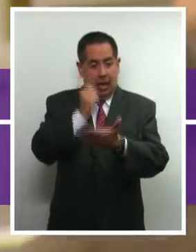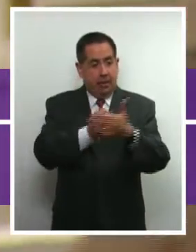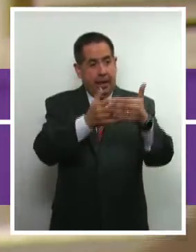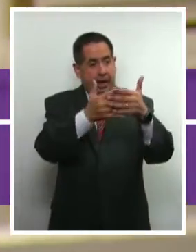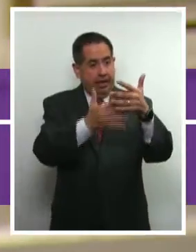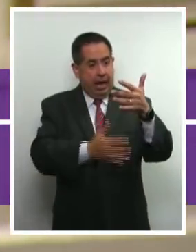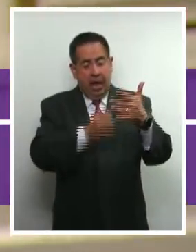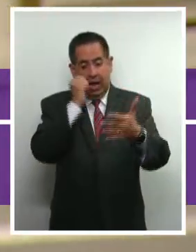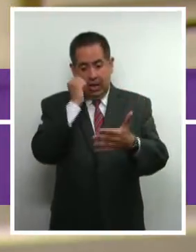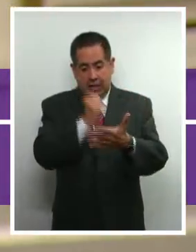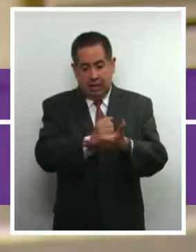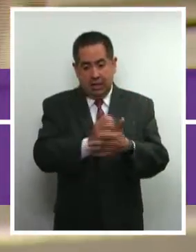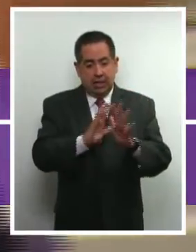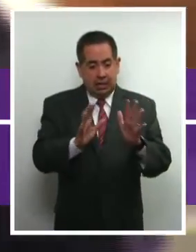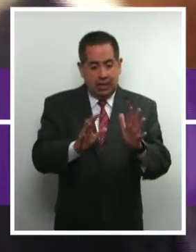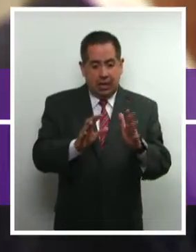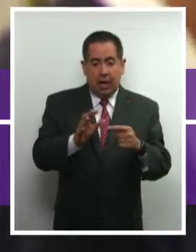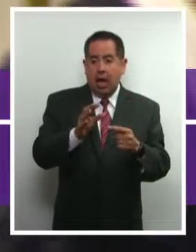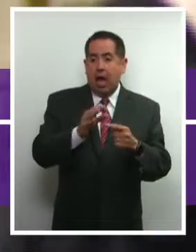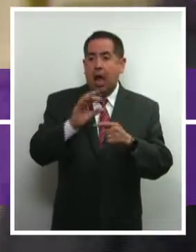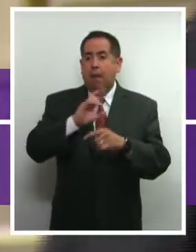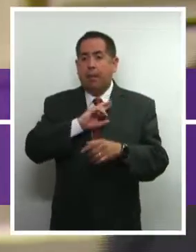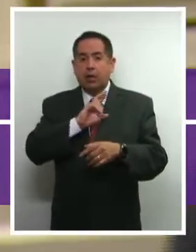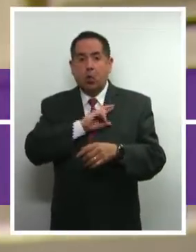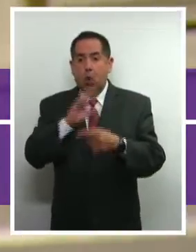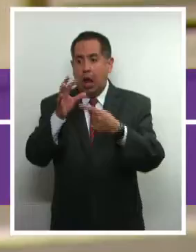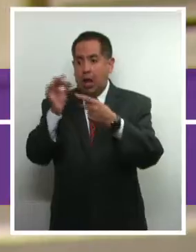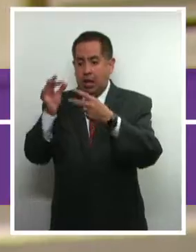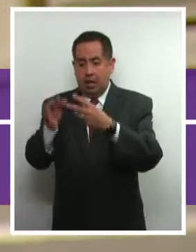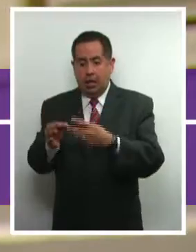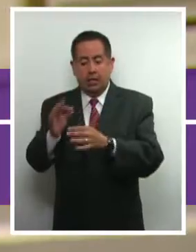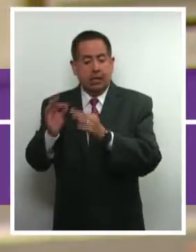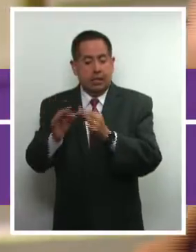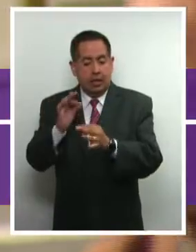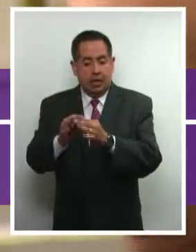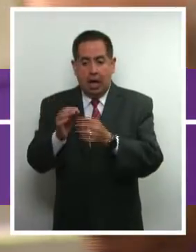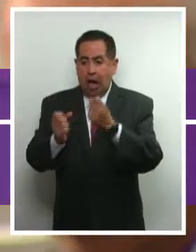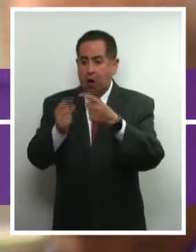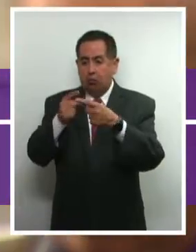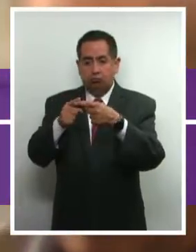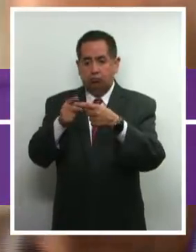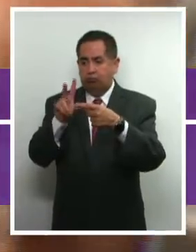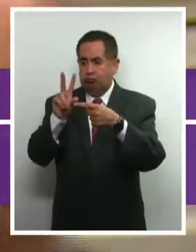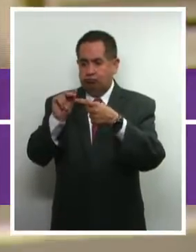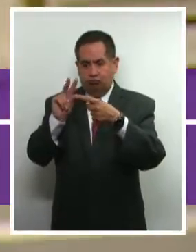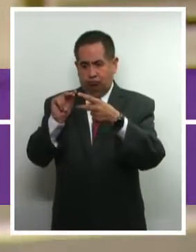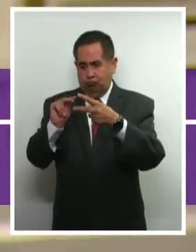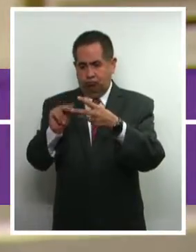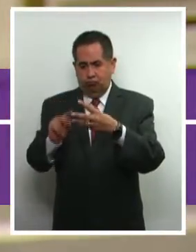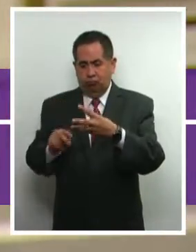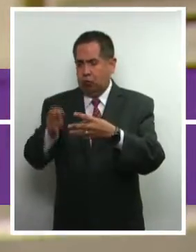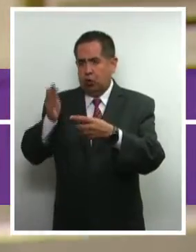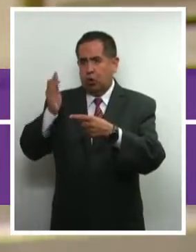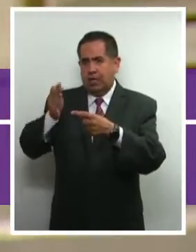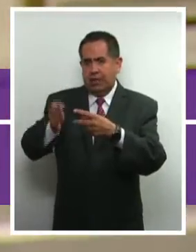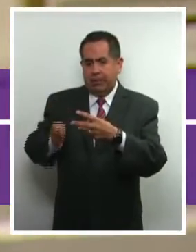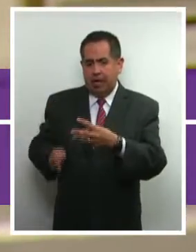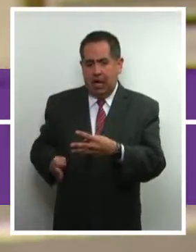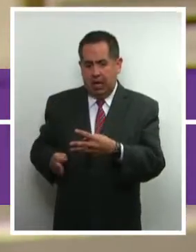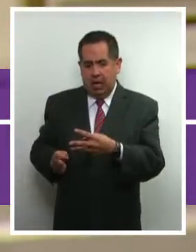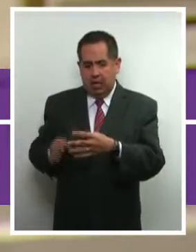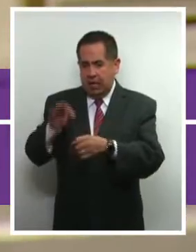general, se discutió en lo particular y hubo rechazo de las reservas, ya